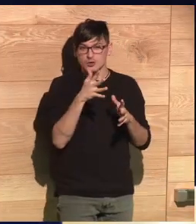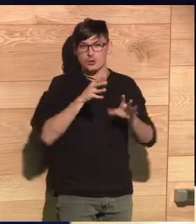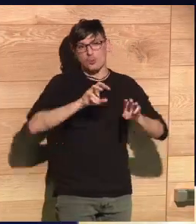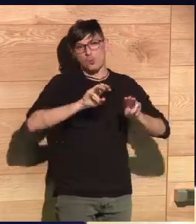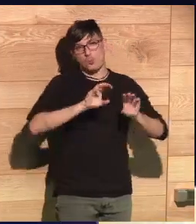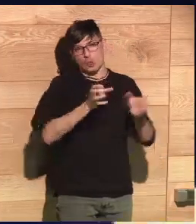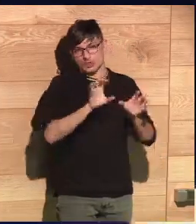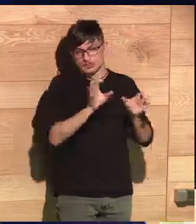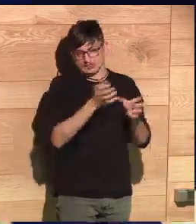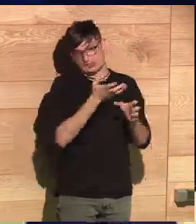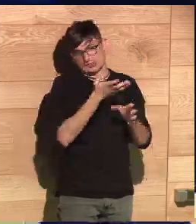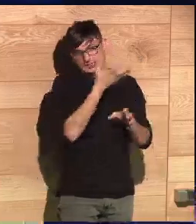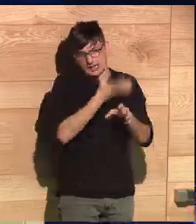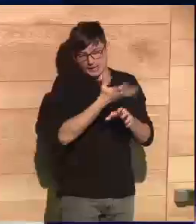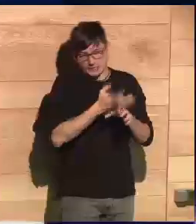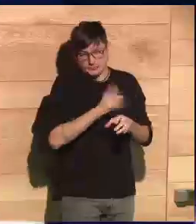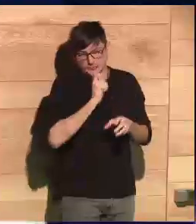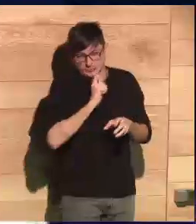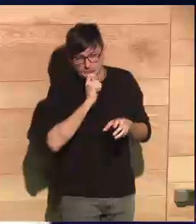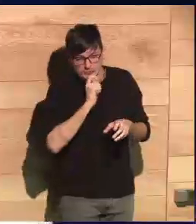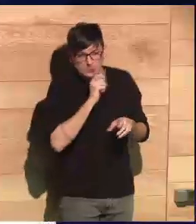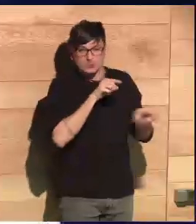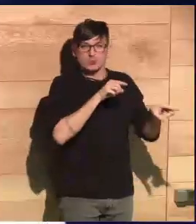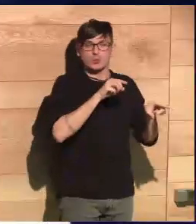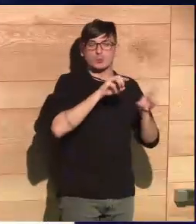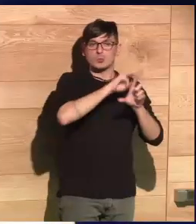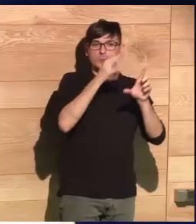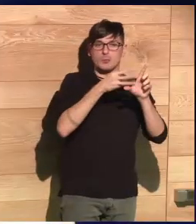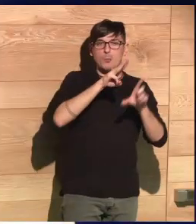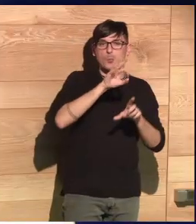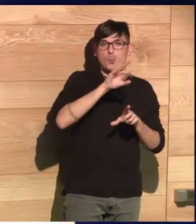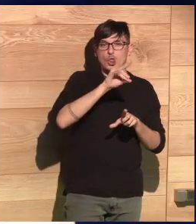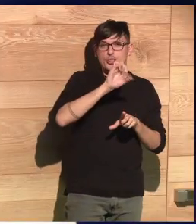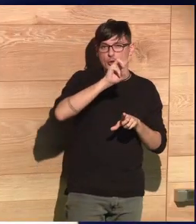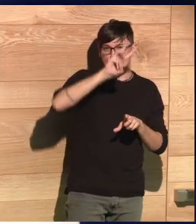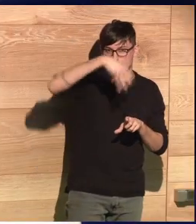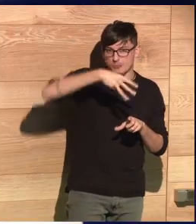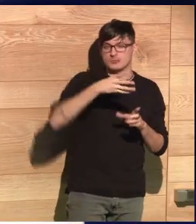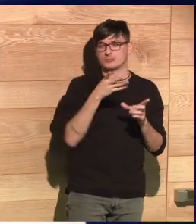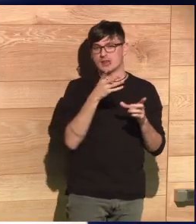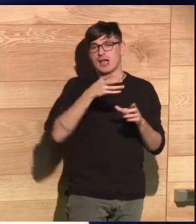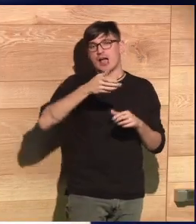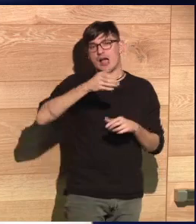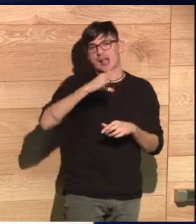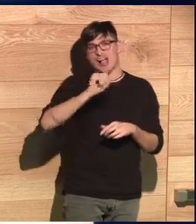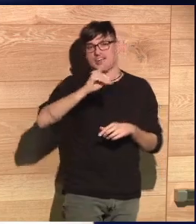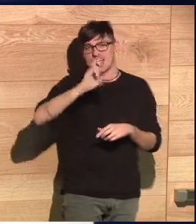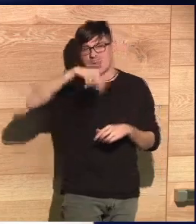estos relatos a través de Podium, la plataforma de la cadena SER, y la verdad es que